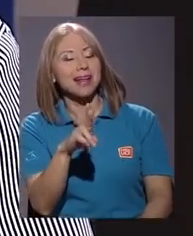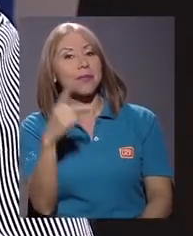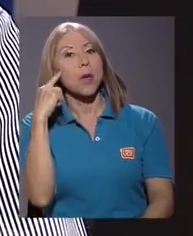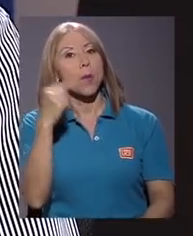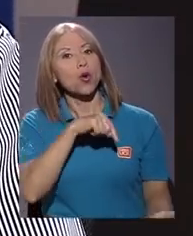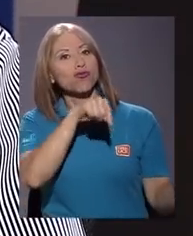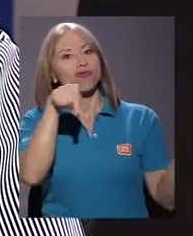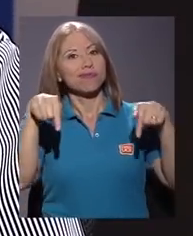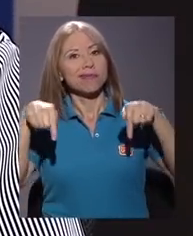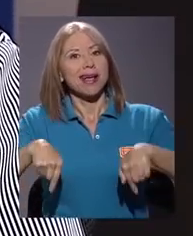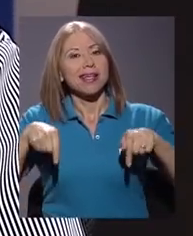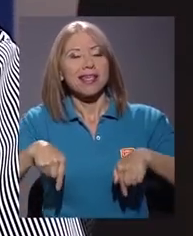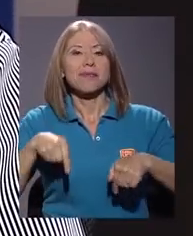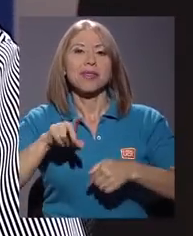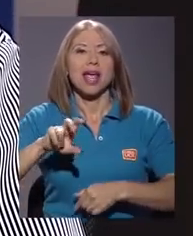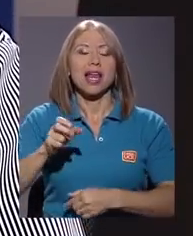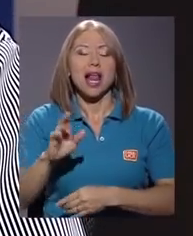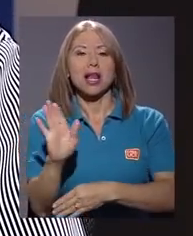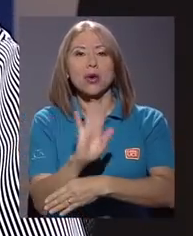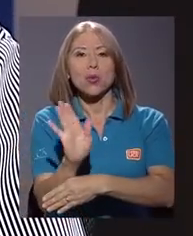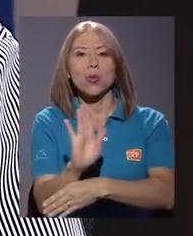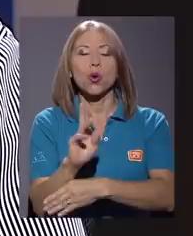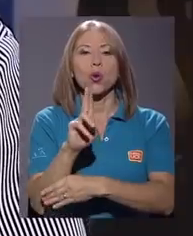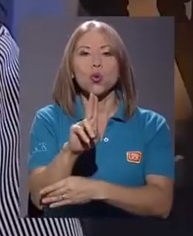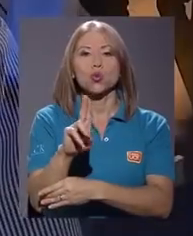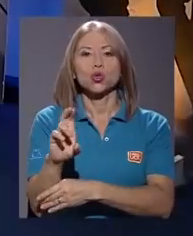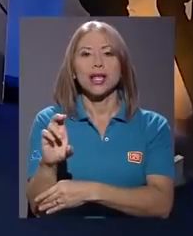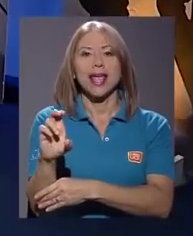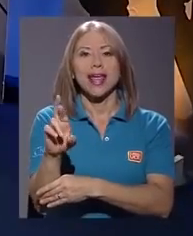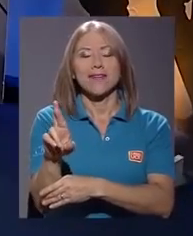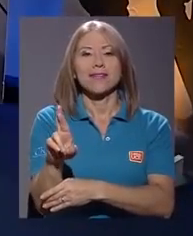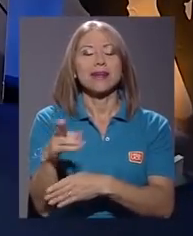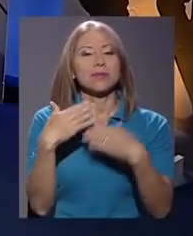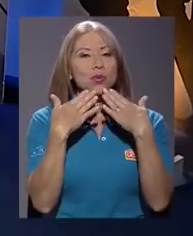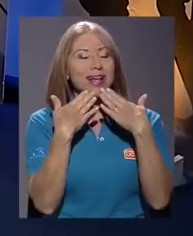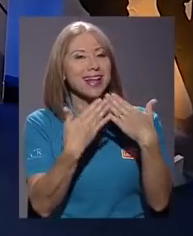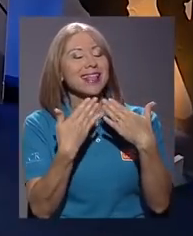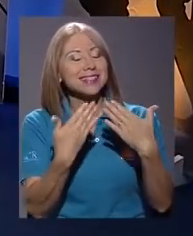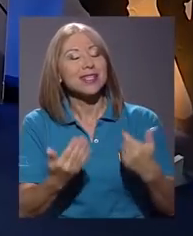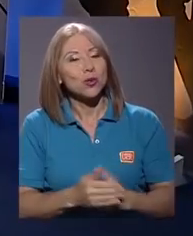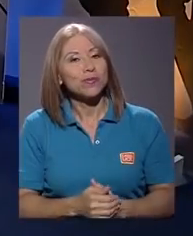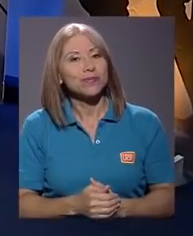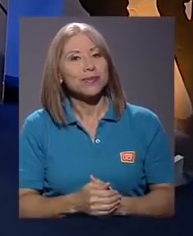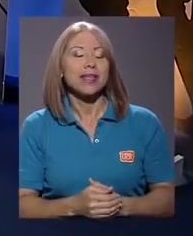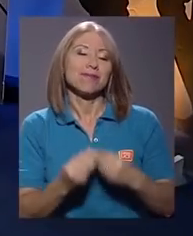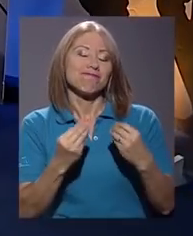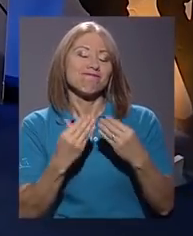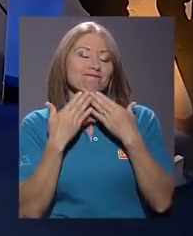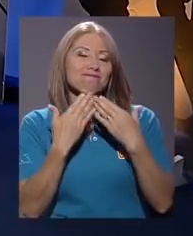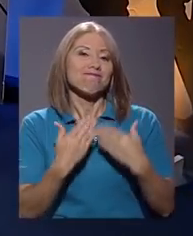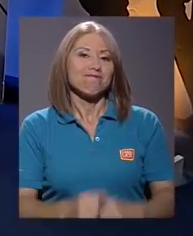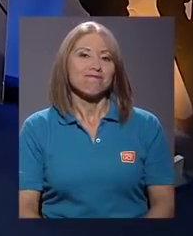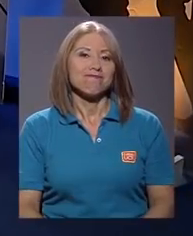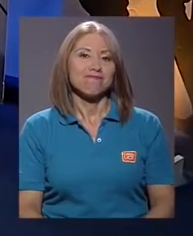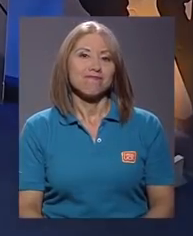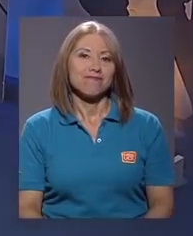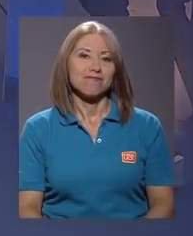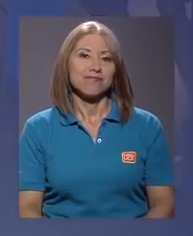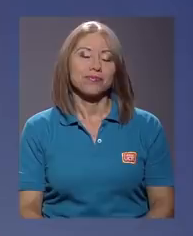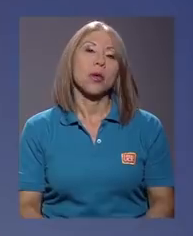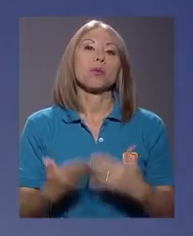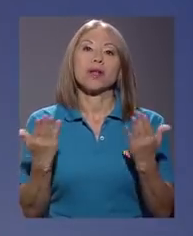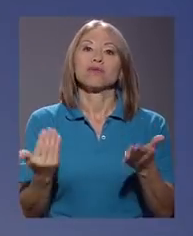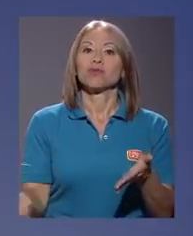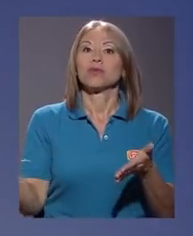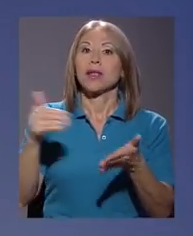tenerme aquí al Canal ucr muy agradecido y muy con mucha gratitud bueno eh